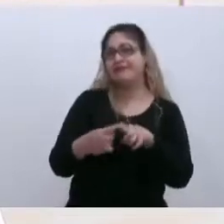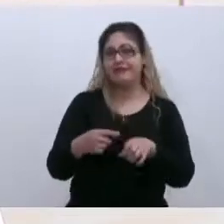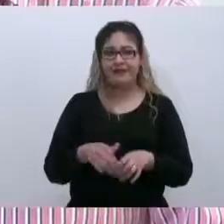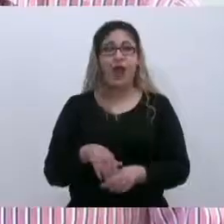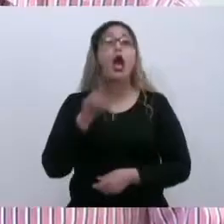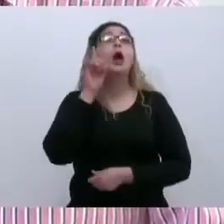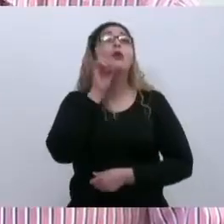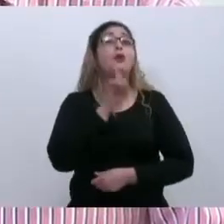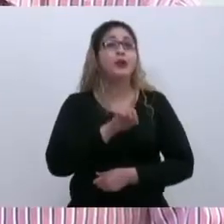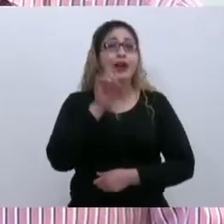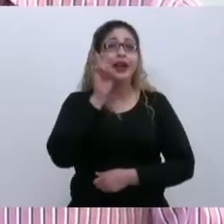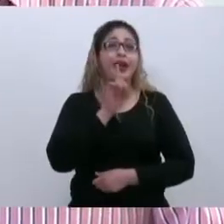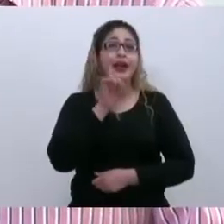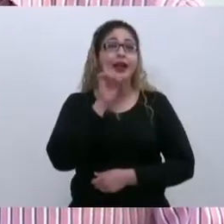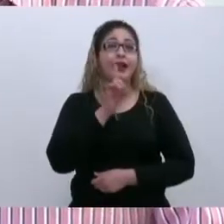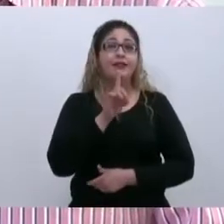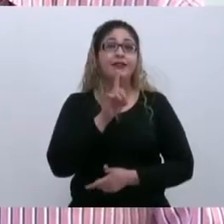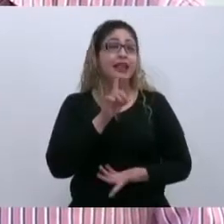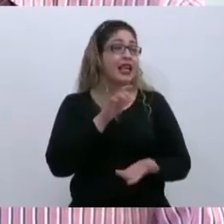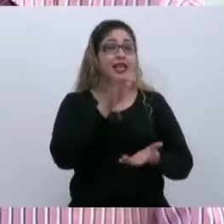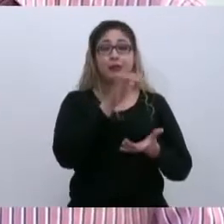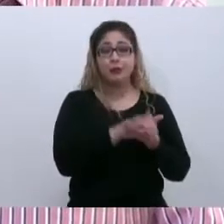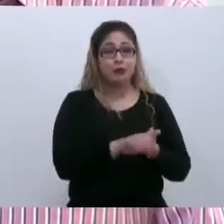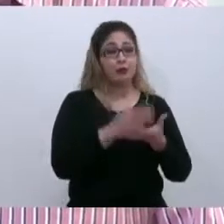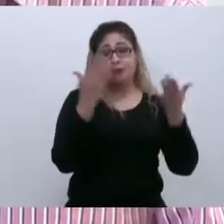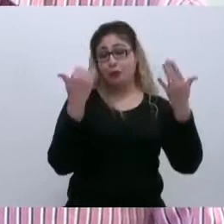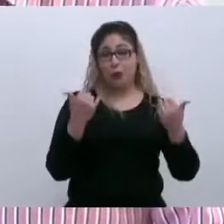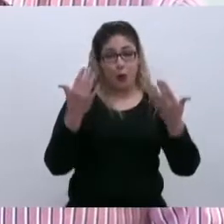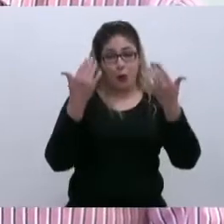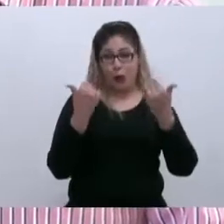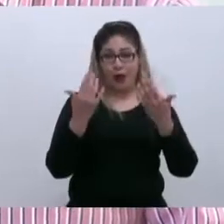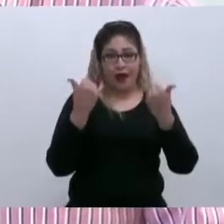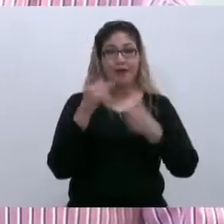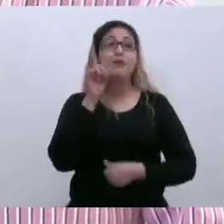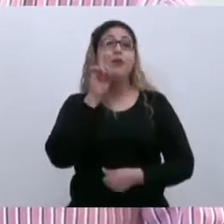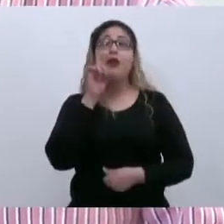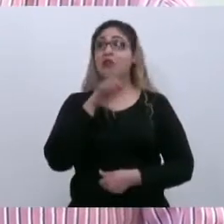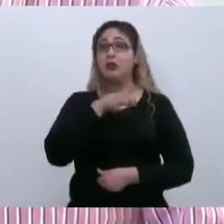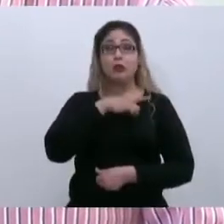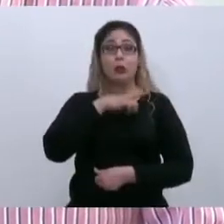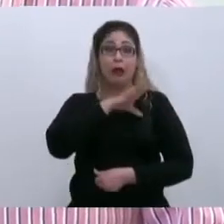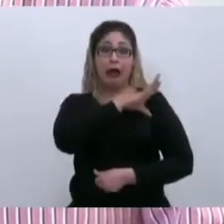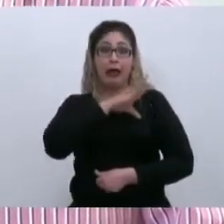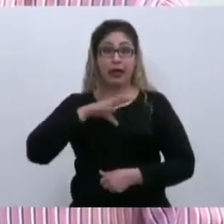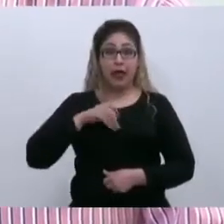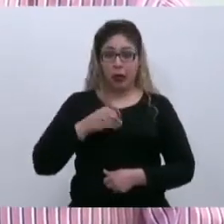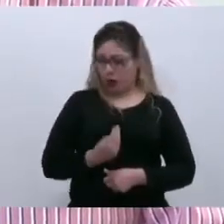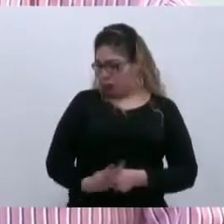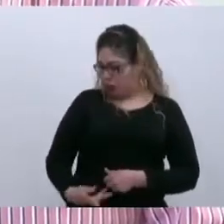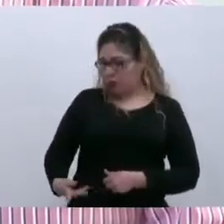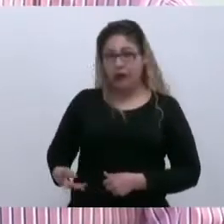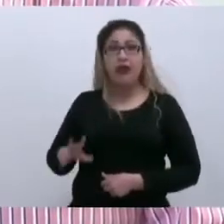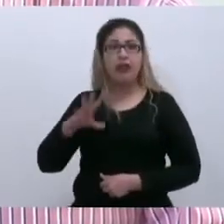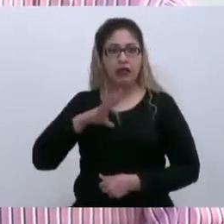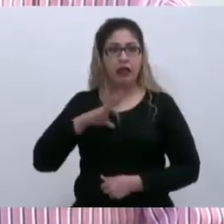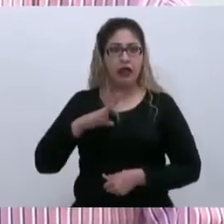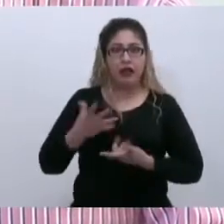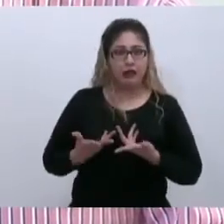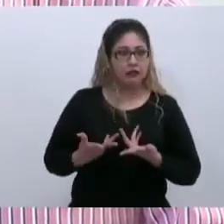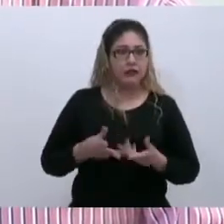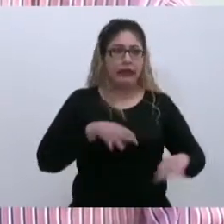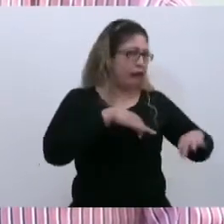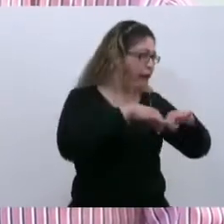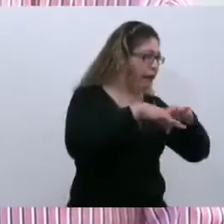niños en estancias infantiles. Son 3.340 niñas y niños que reciben